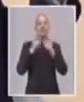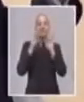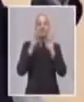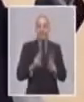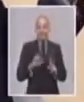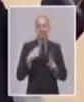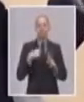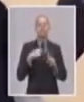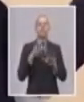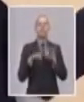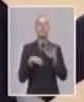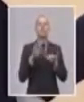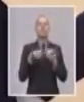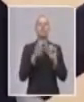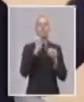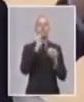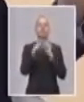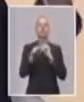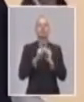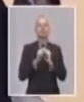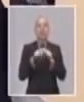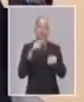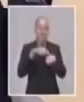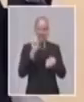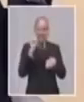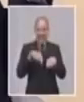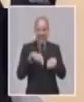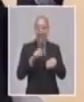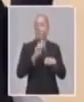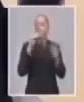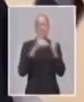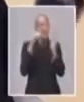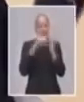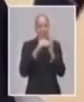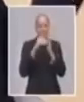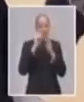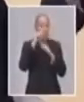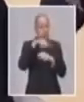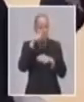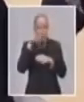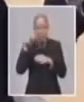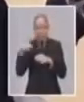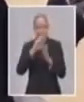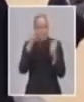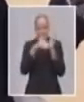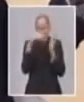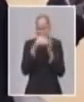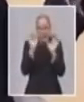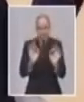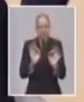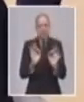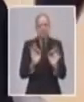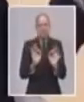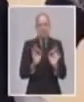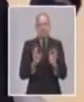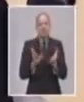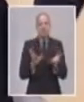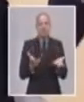retroalimentación. Y puedes de forma inmediata girar un poco más hacia un lado o hacia el otro la información que tú quieres. Yo pienso que ese es el gran reto que